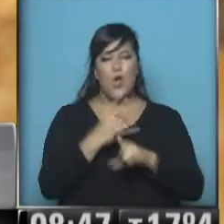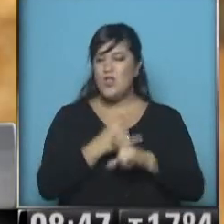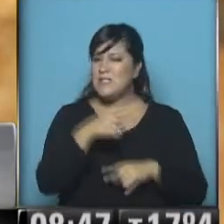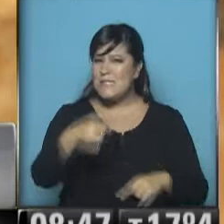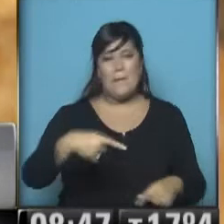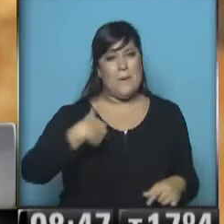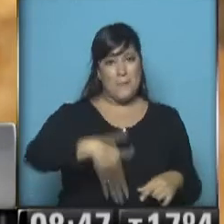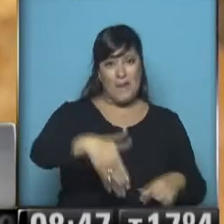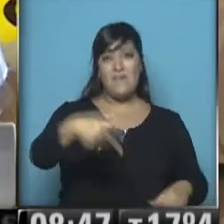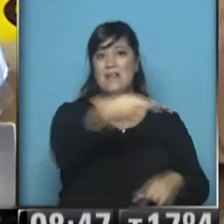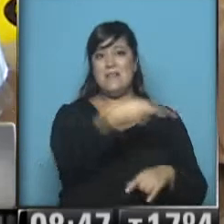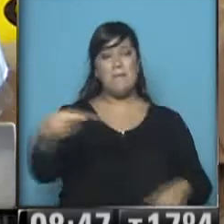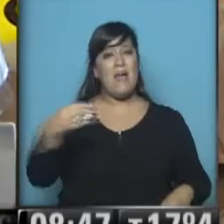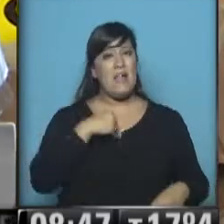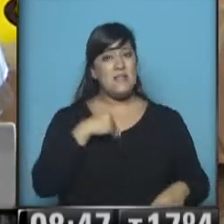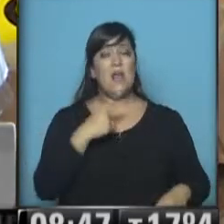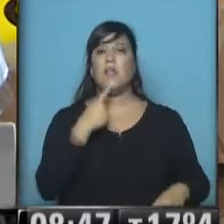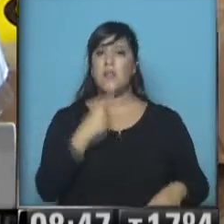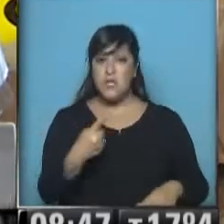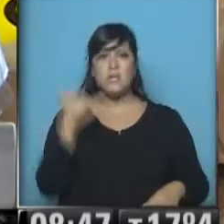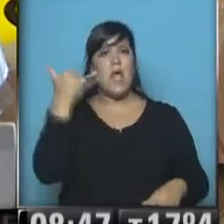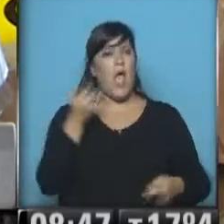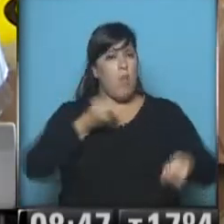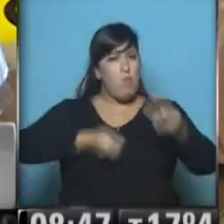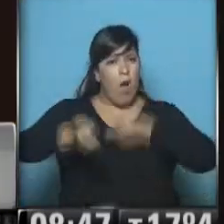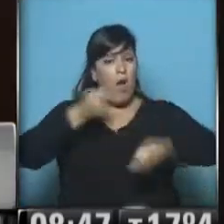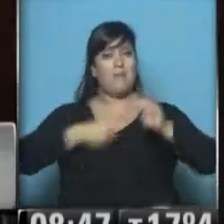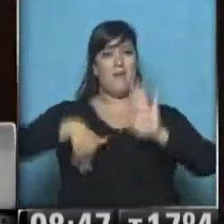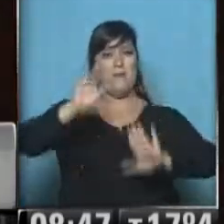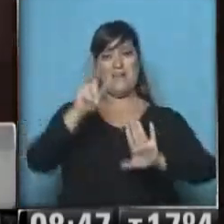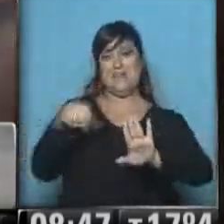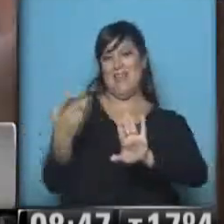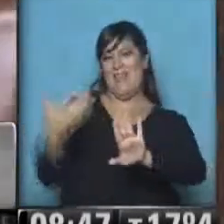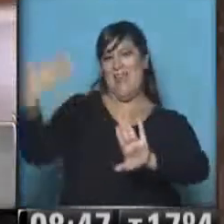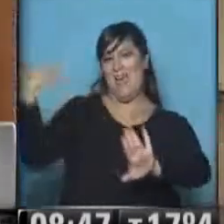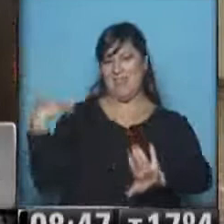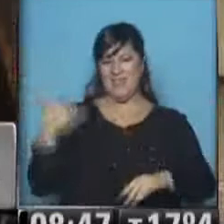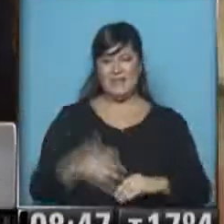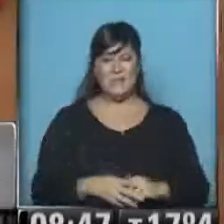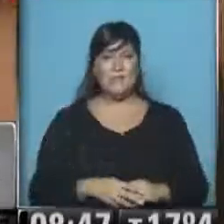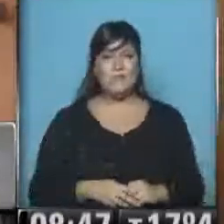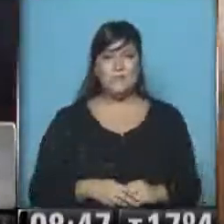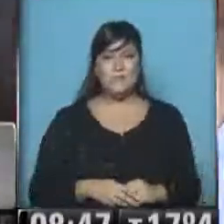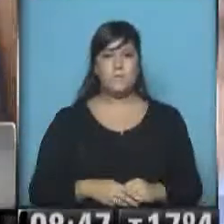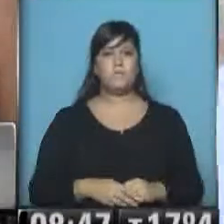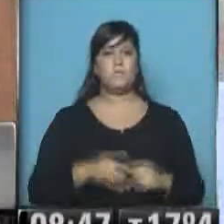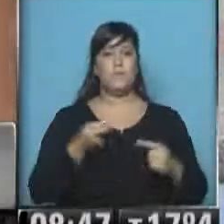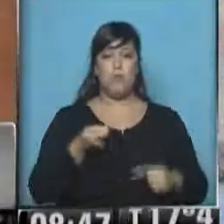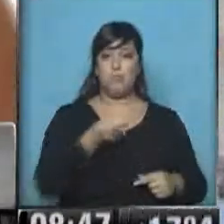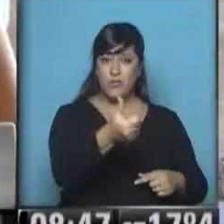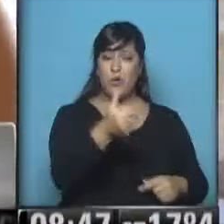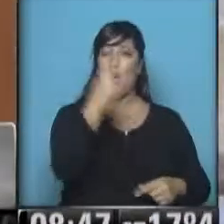acerca la Semana Santa, se espera un movimiento comercial superior al que se registra durante el resto del año. ¿Has comprado un kilo de